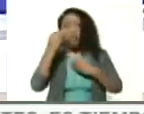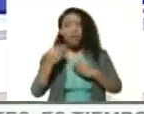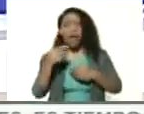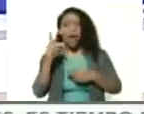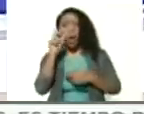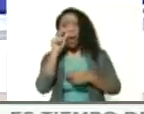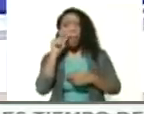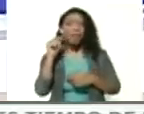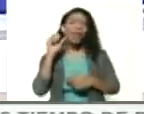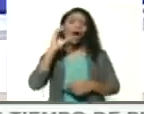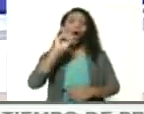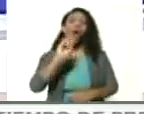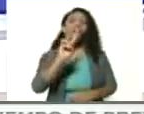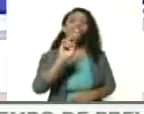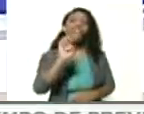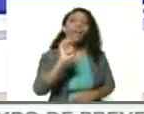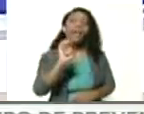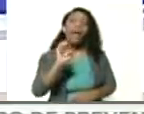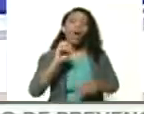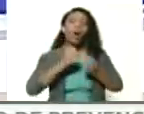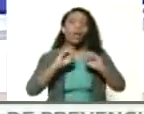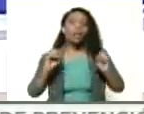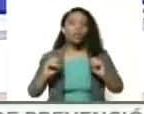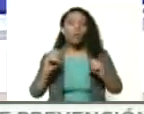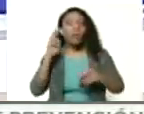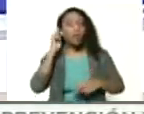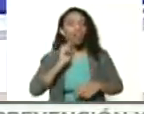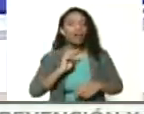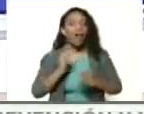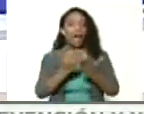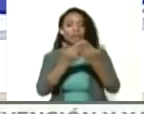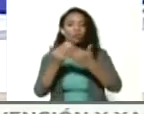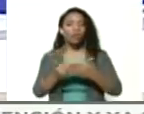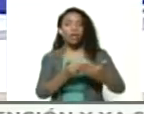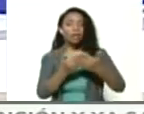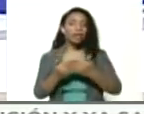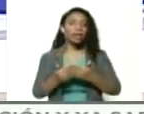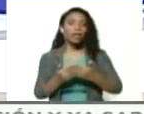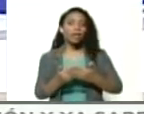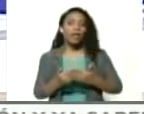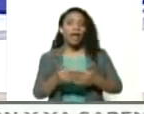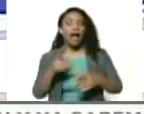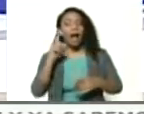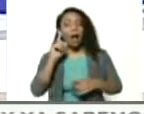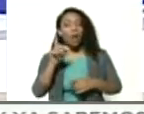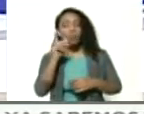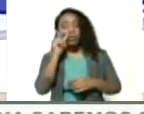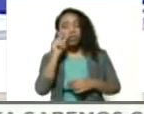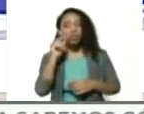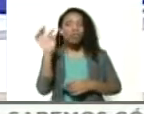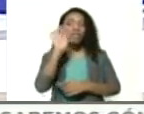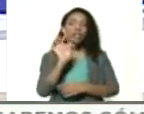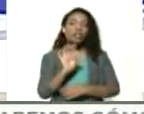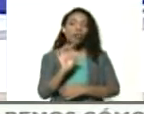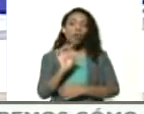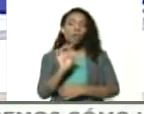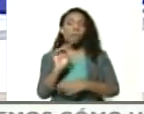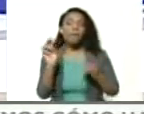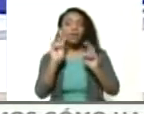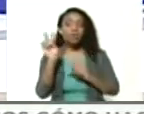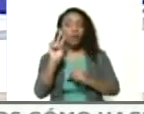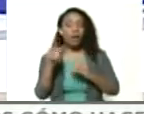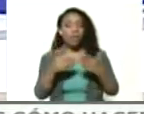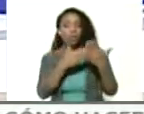de la OBE, Organización Bolivariana Estudiantil, a los muchachos de la FEBET, la Federación Venezolana de Estudiantes de Educación